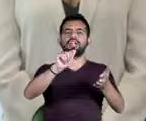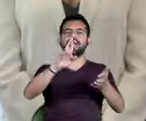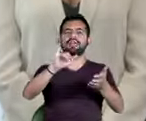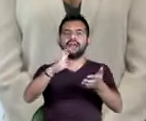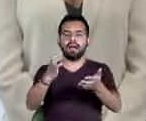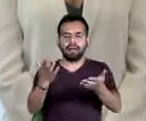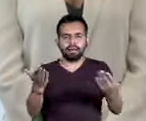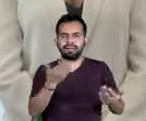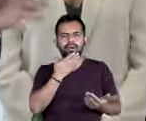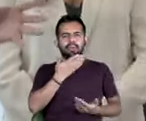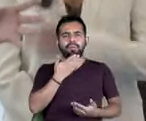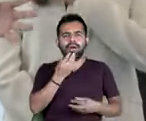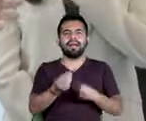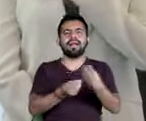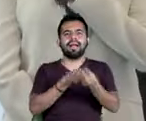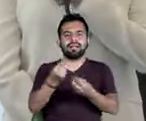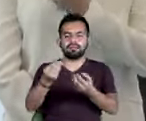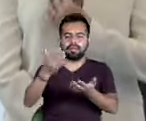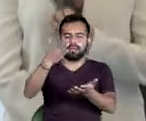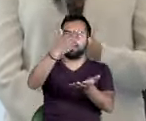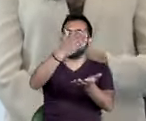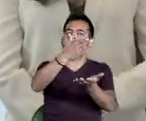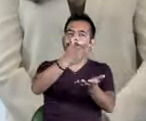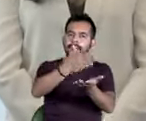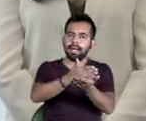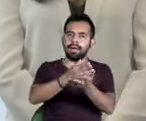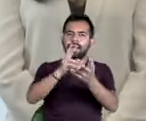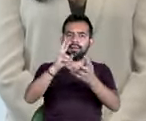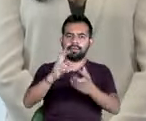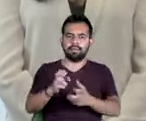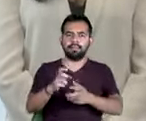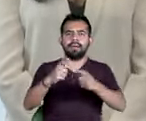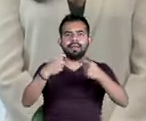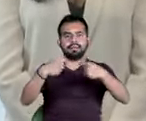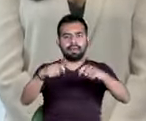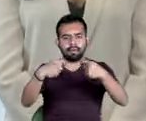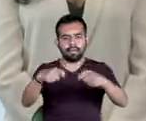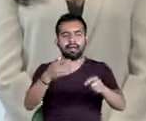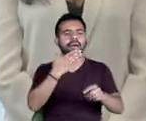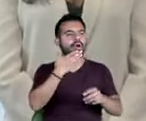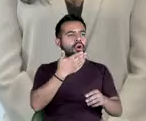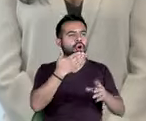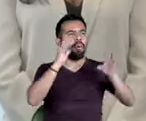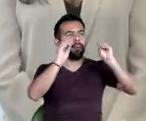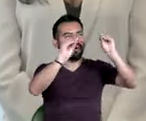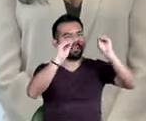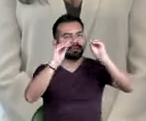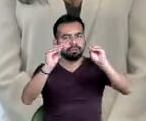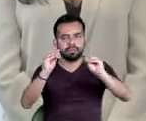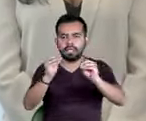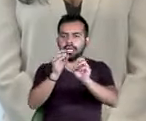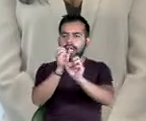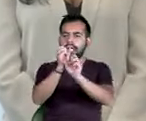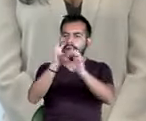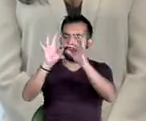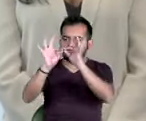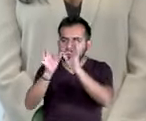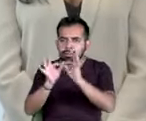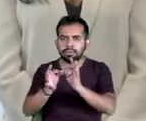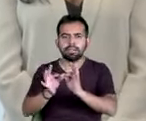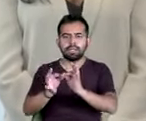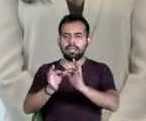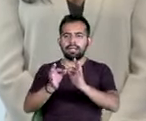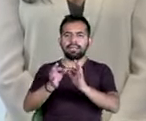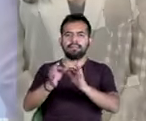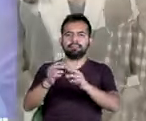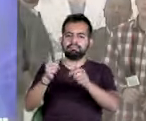entonces detuvo la generación de los talleres de mantenimiento, porque no podríamos estar manejando ese Ferrari sin